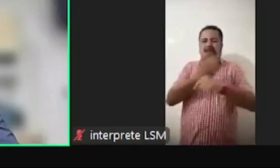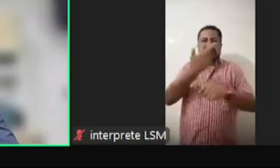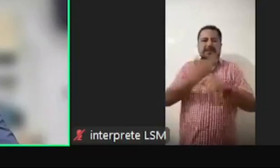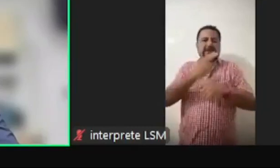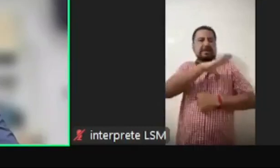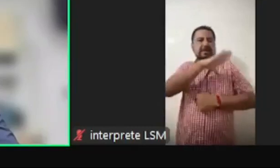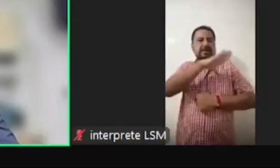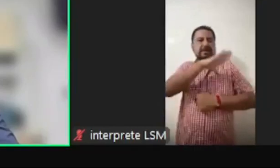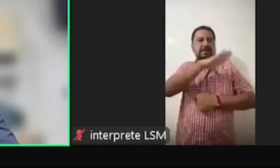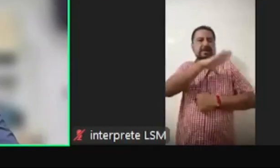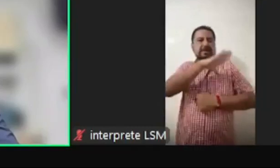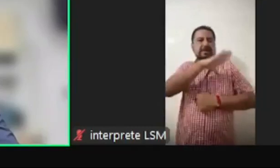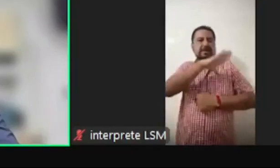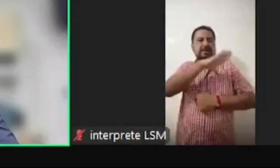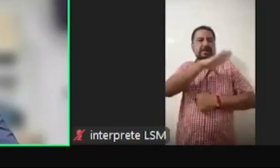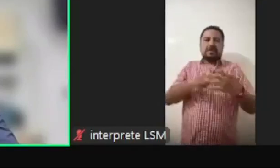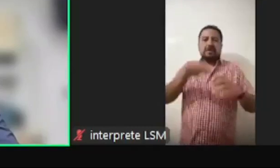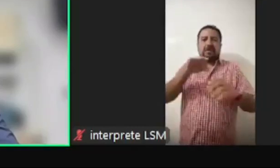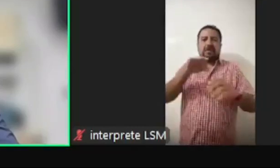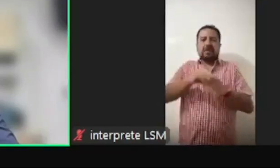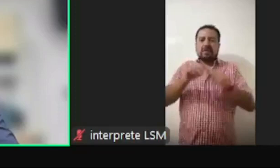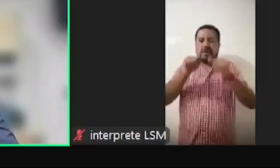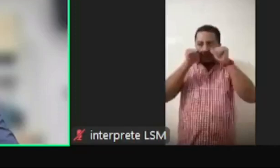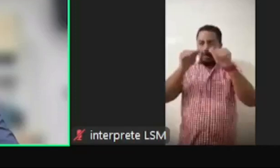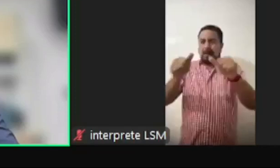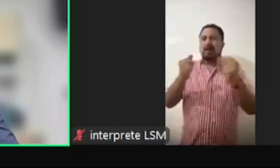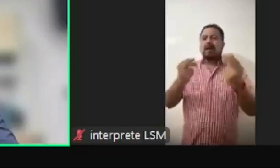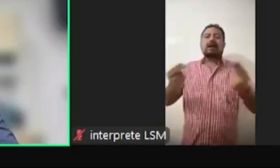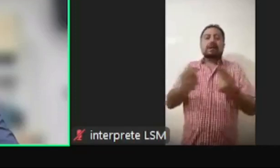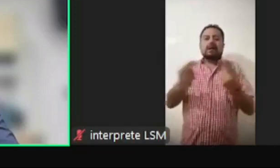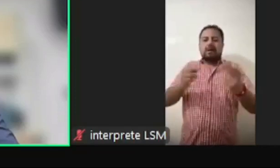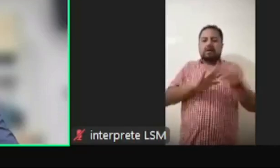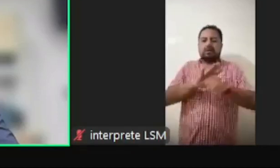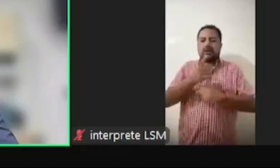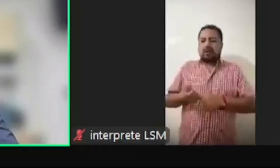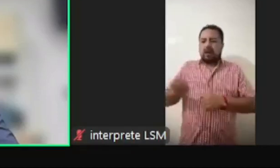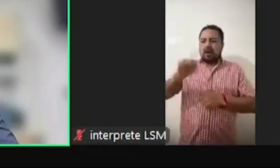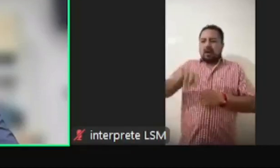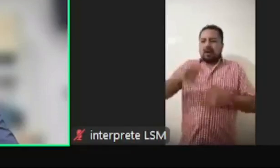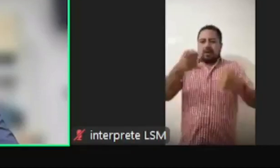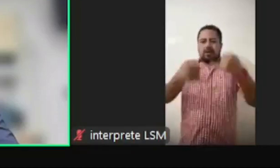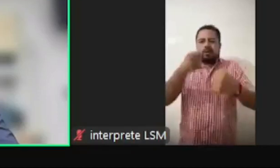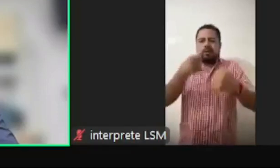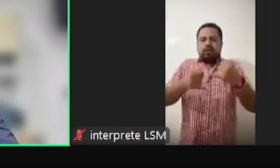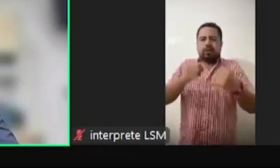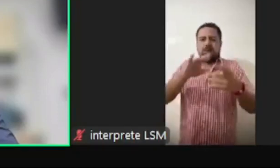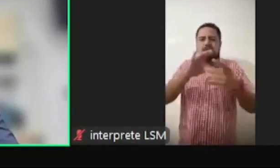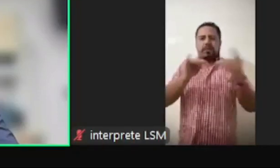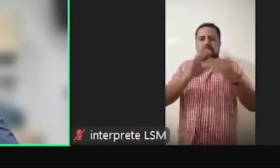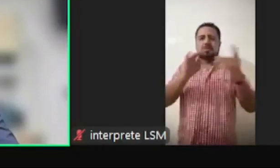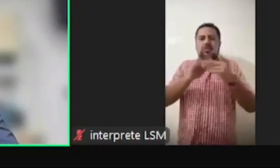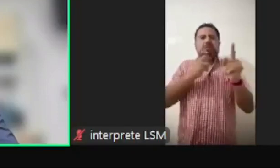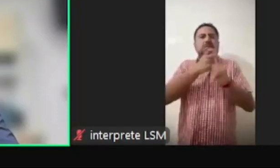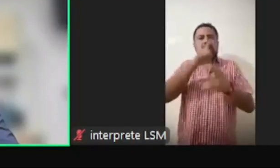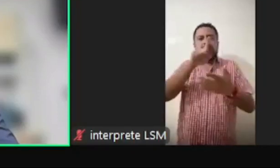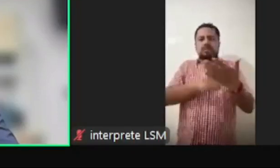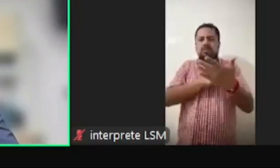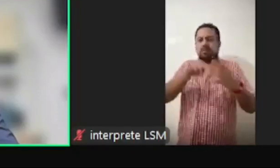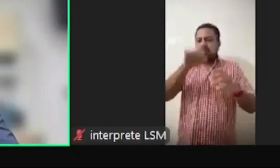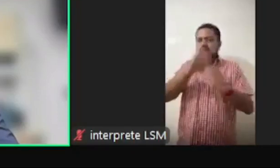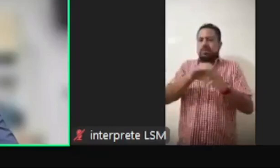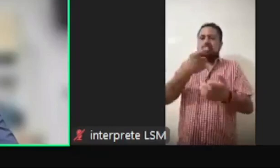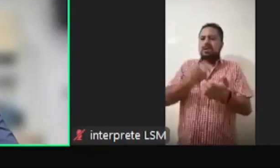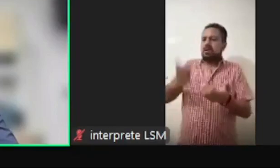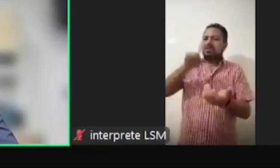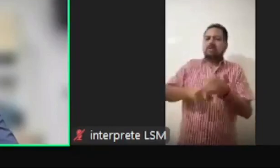Tribunal Electoral al atender el requerimiento que se le realizó en la instrucción del juicio, de donde se desprende claramente que el Instituto Electoral, dentro del plazo establecido